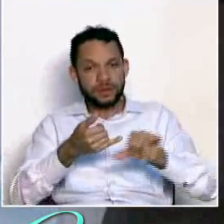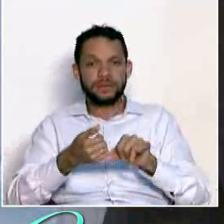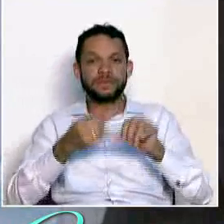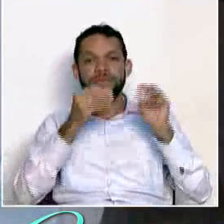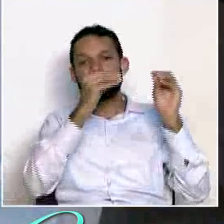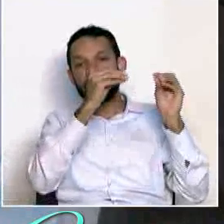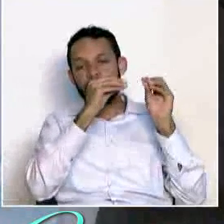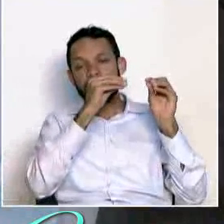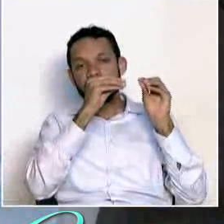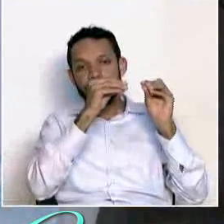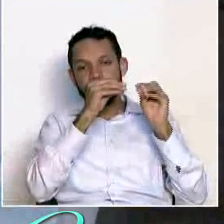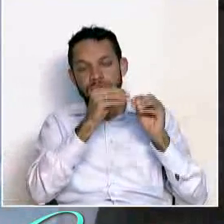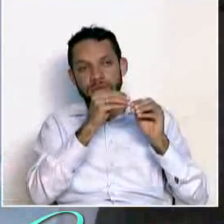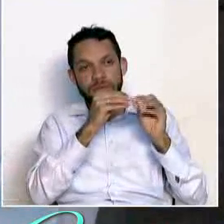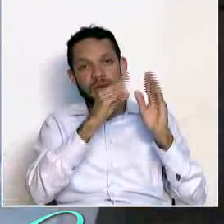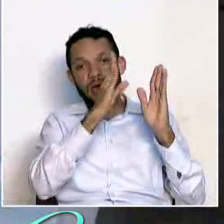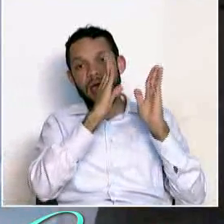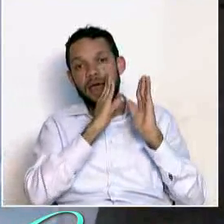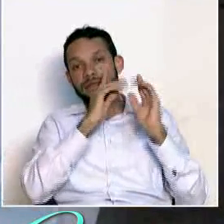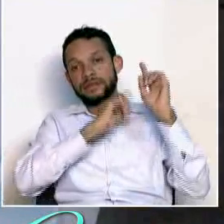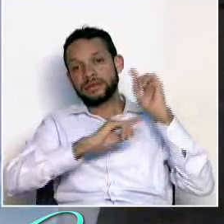Escucha atentamente mi voz.